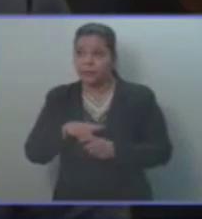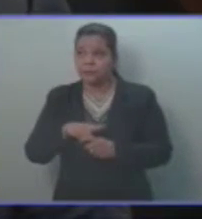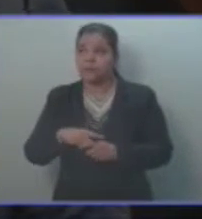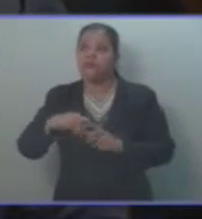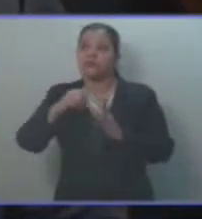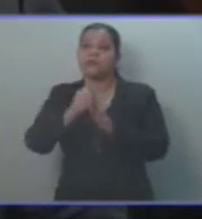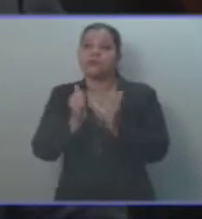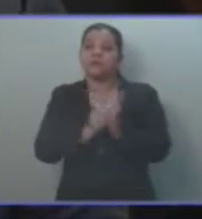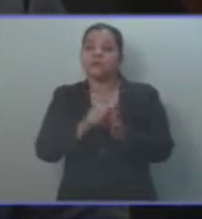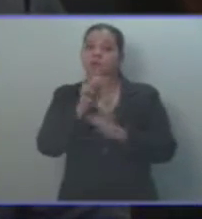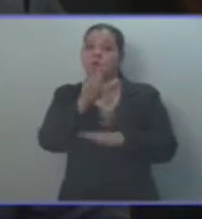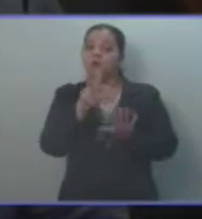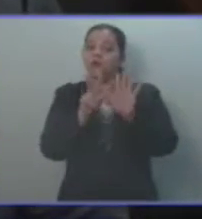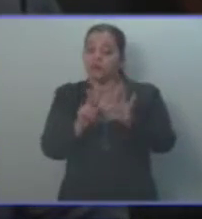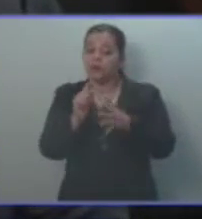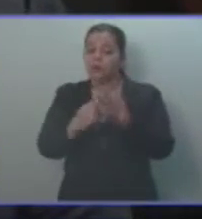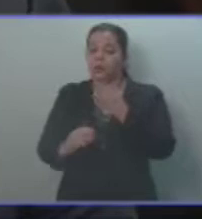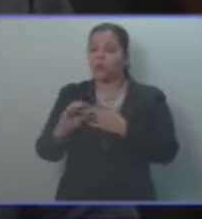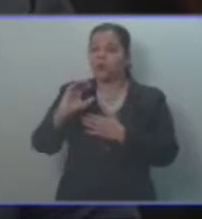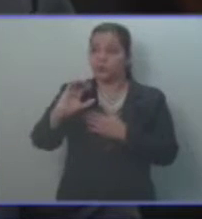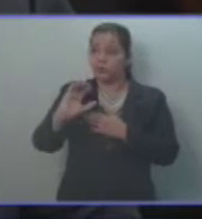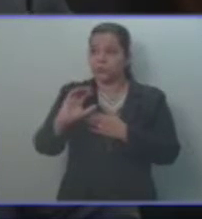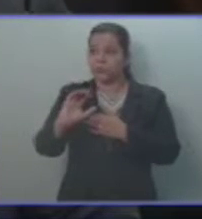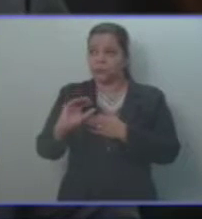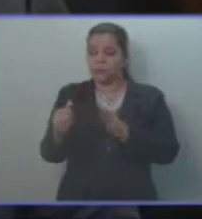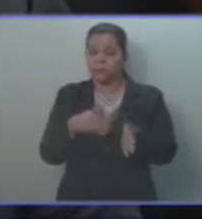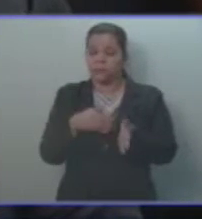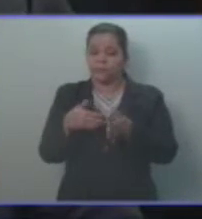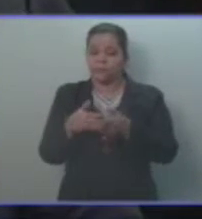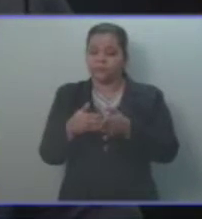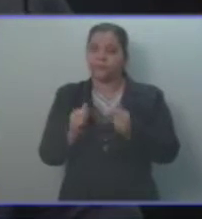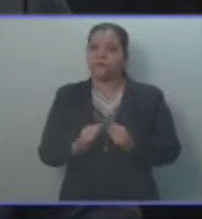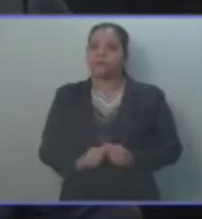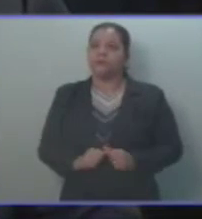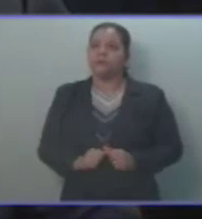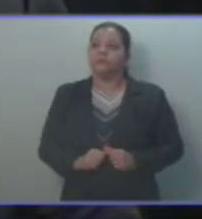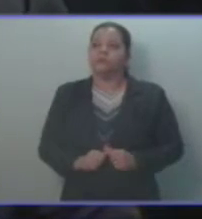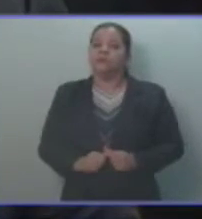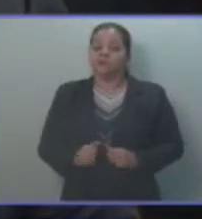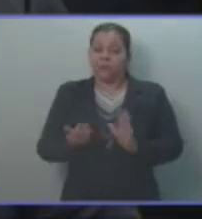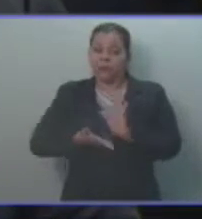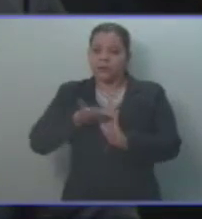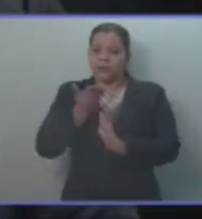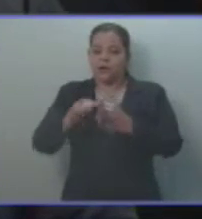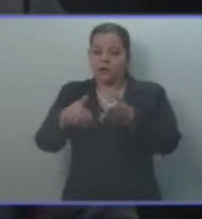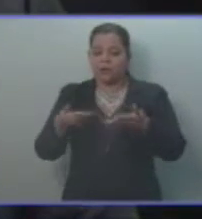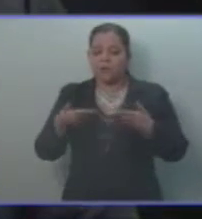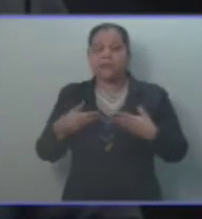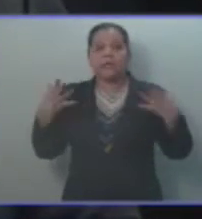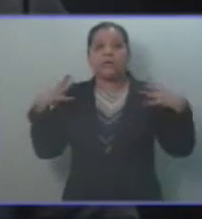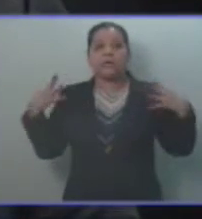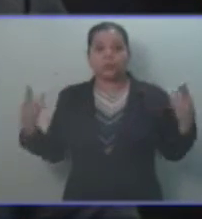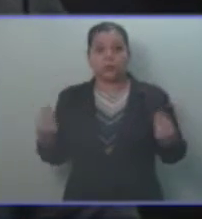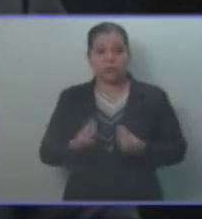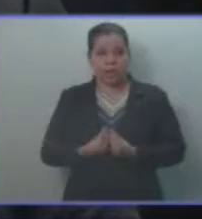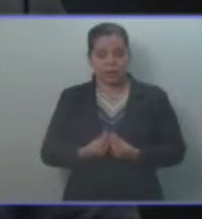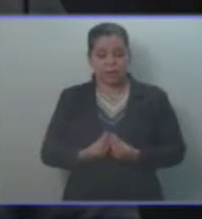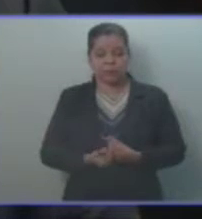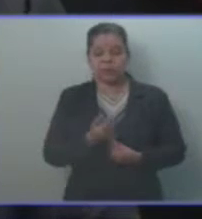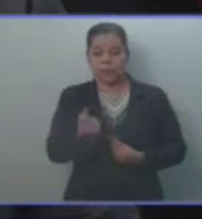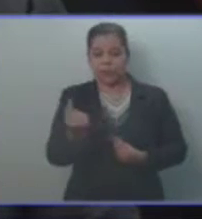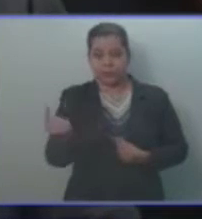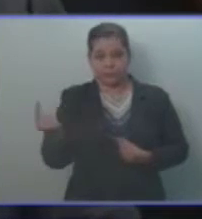artículo 37 de nuestra Constitución inicia con el desarrollo de los derechos sociales de nuestra